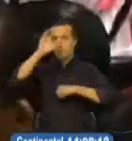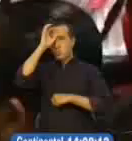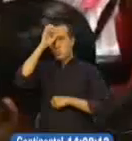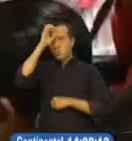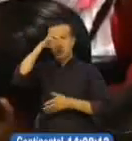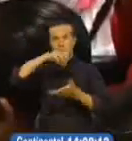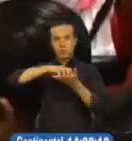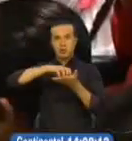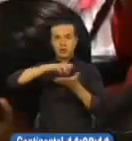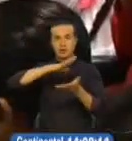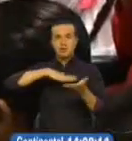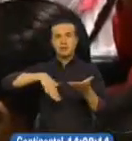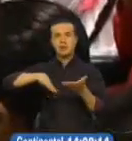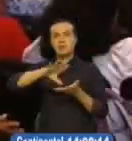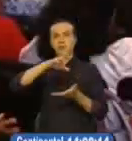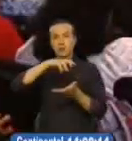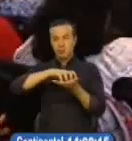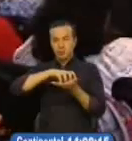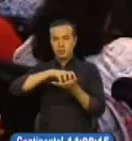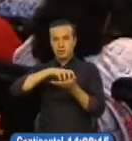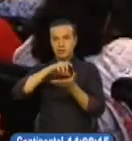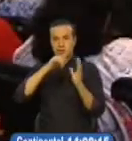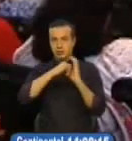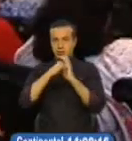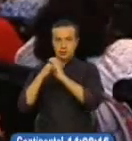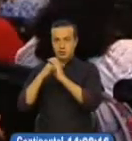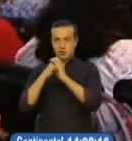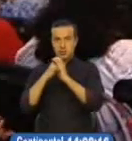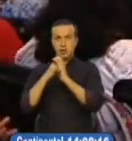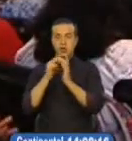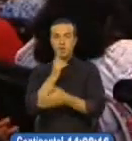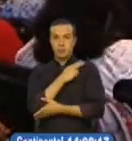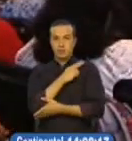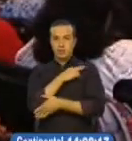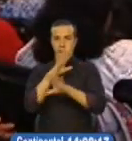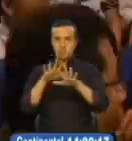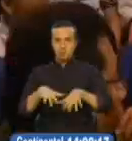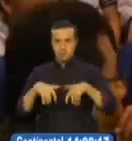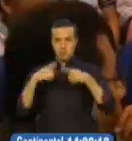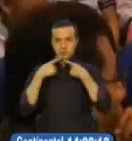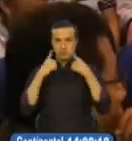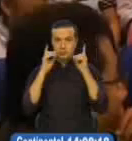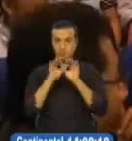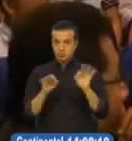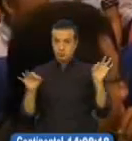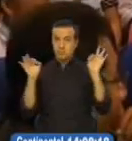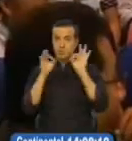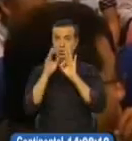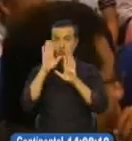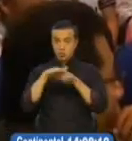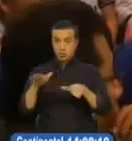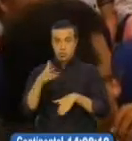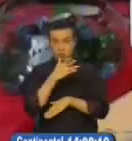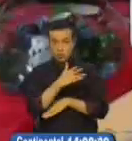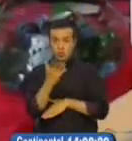la provincia de Santa Elena. En el auditorio de la Universidad Peninsular se habló de la importancia de atraer a los estudiantes a los libros para